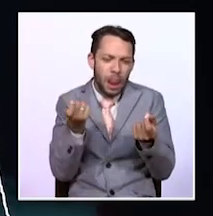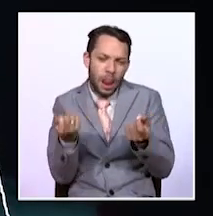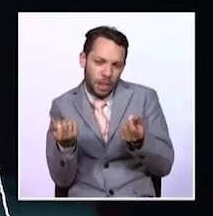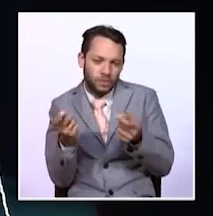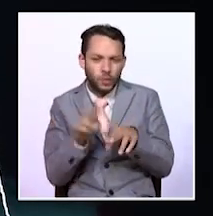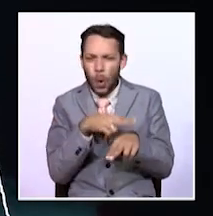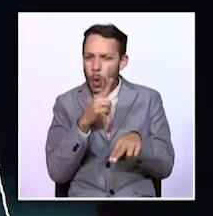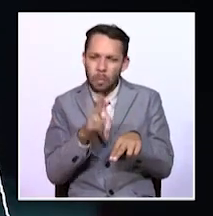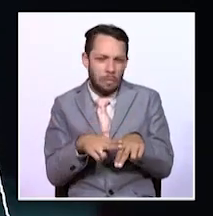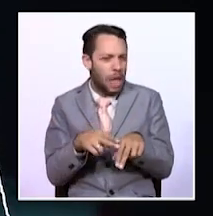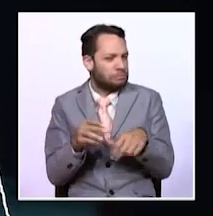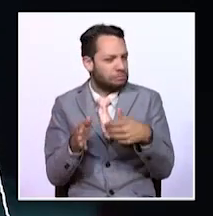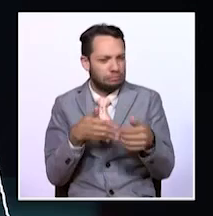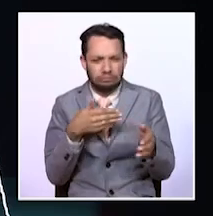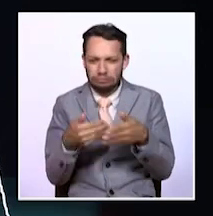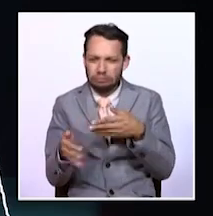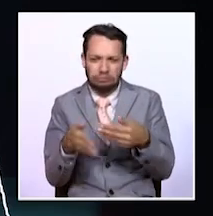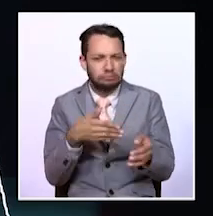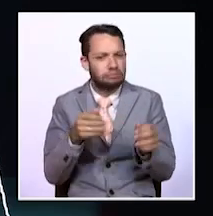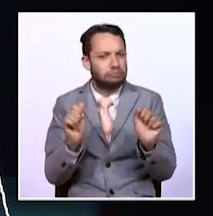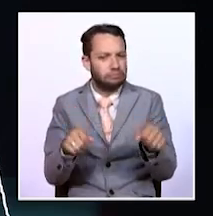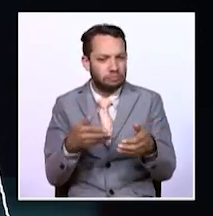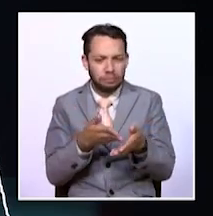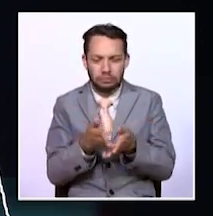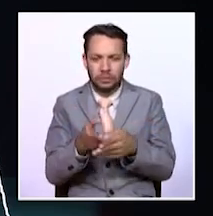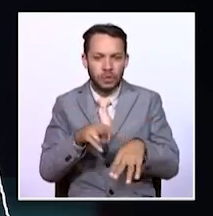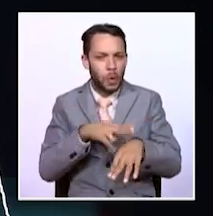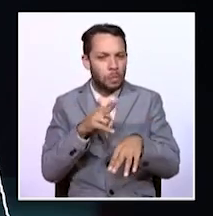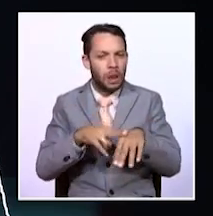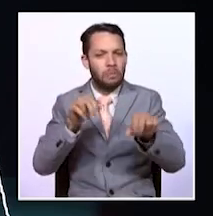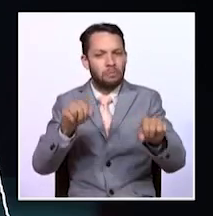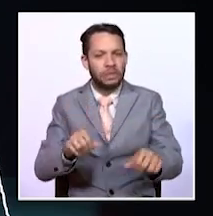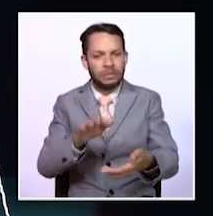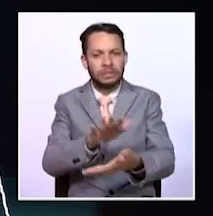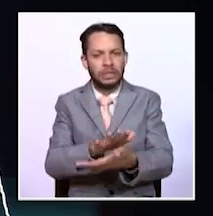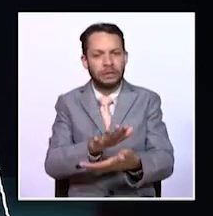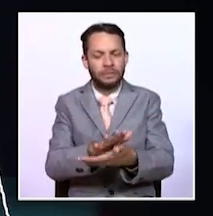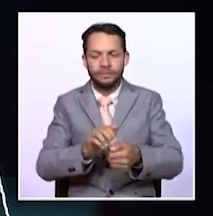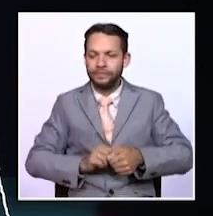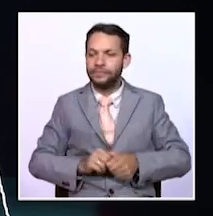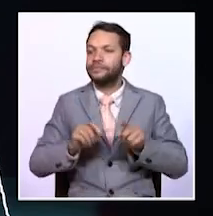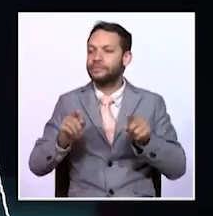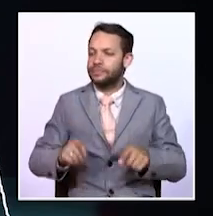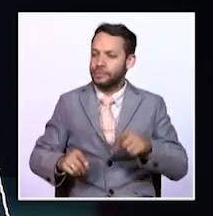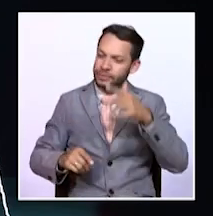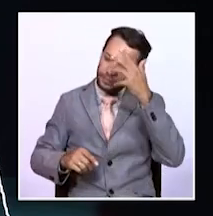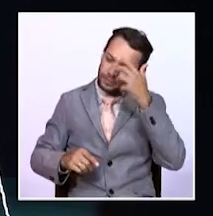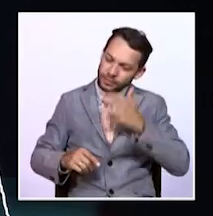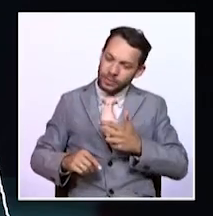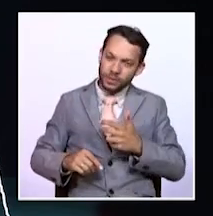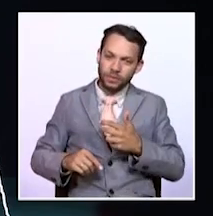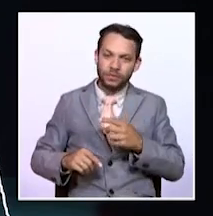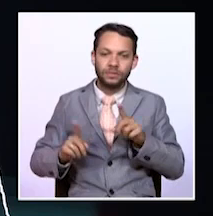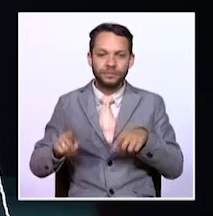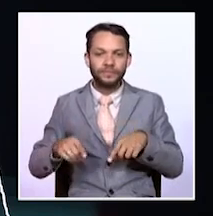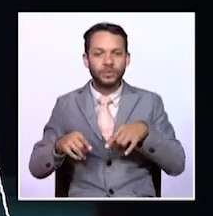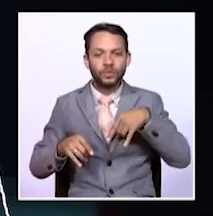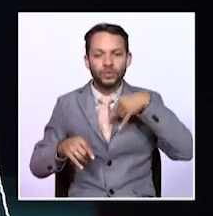coloide, que no tienen ninguna importancia, los vemos con mucha frecuencia. Y analizamos también el otro